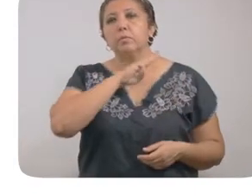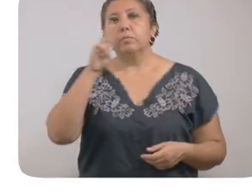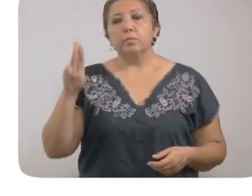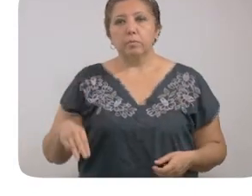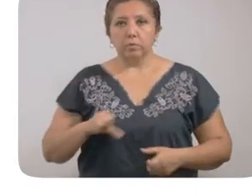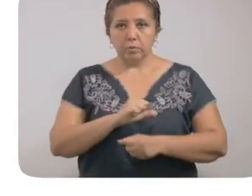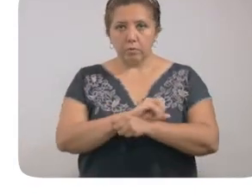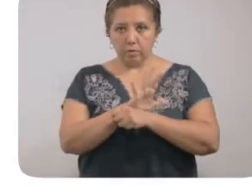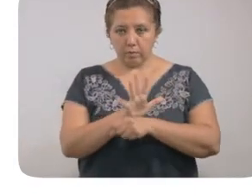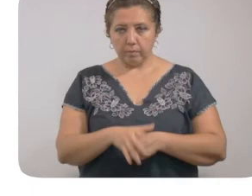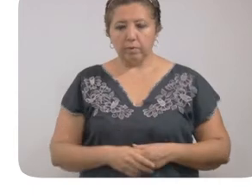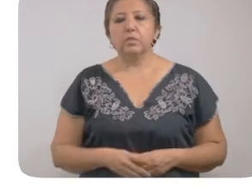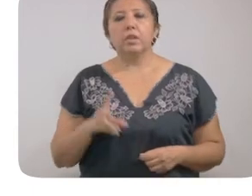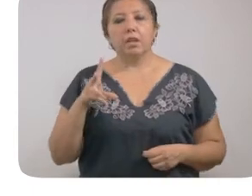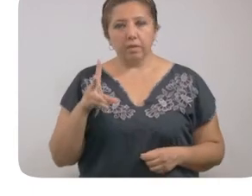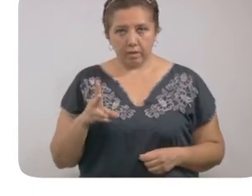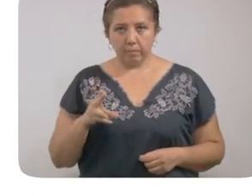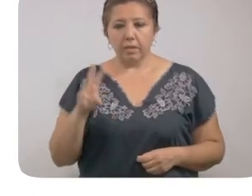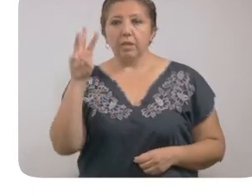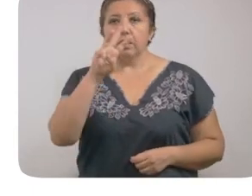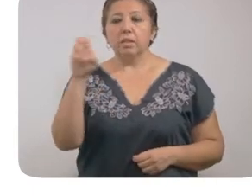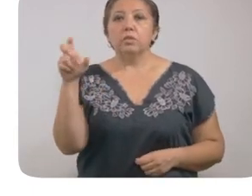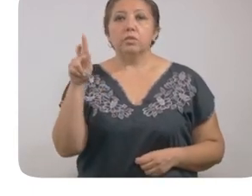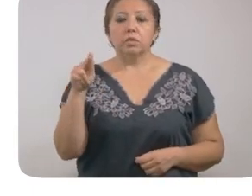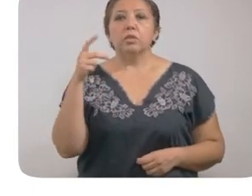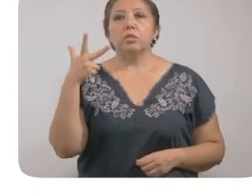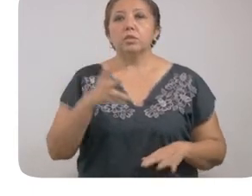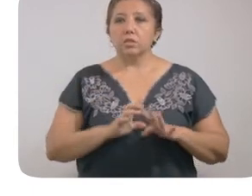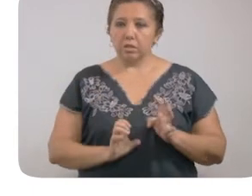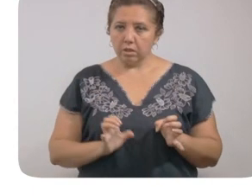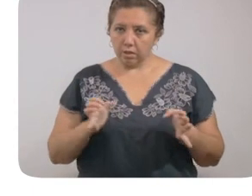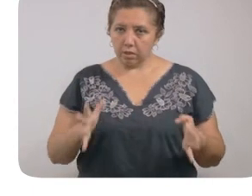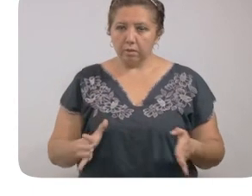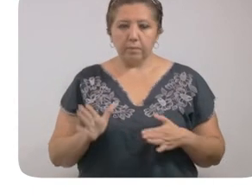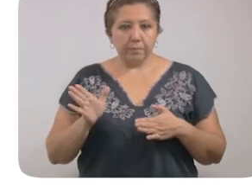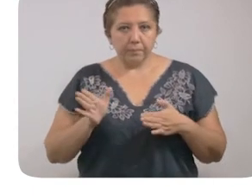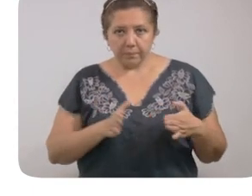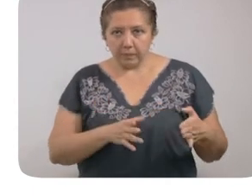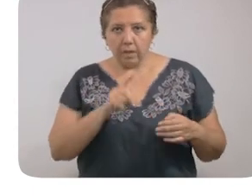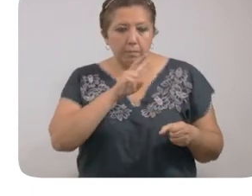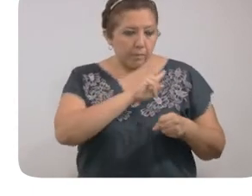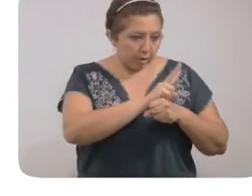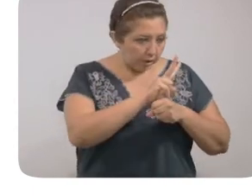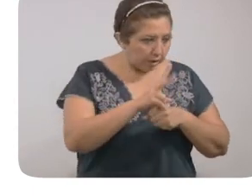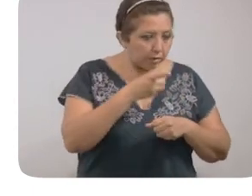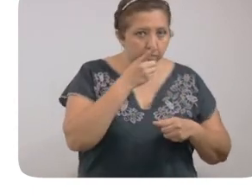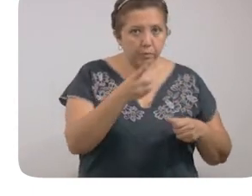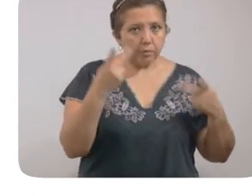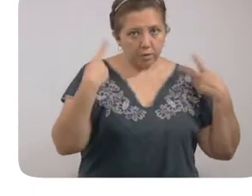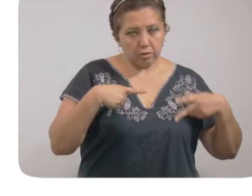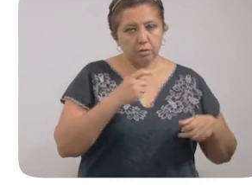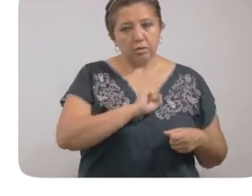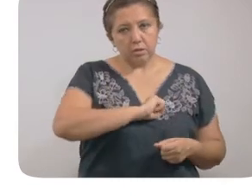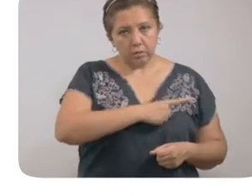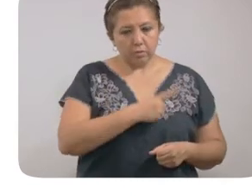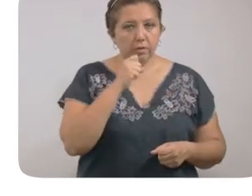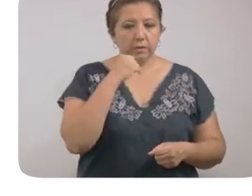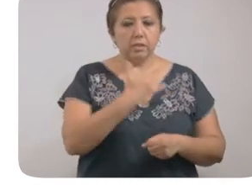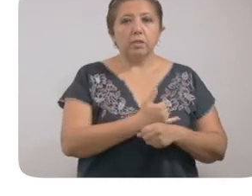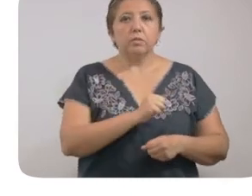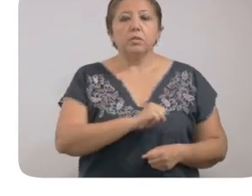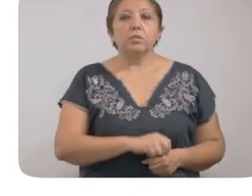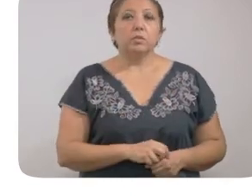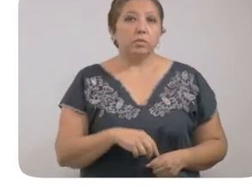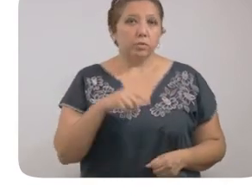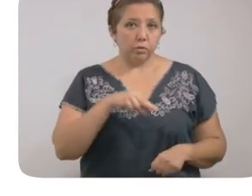del coronavirus. También, 388 están estables, aislados y monitoreados constantemente por personal médico de la